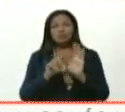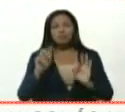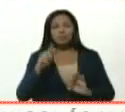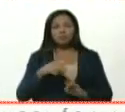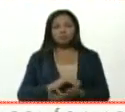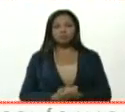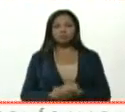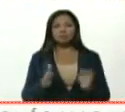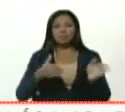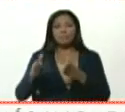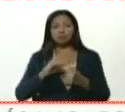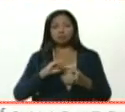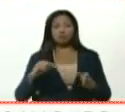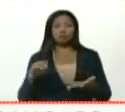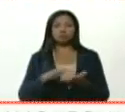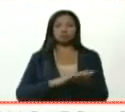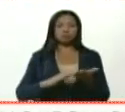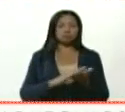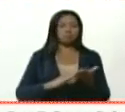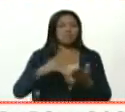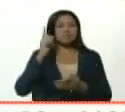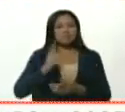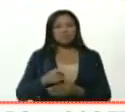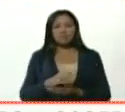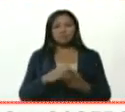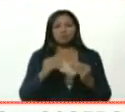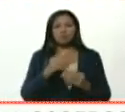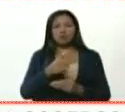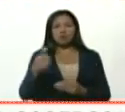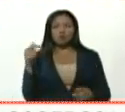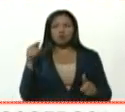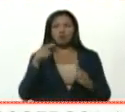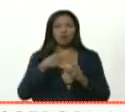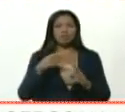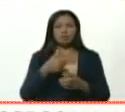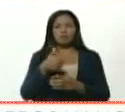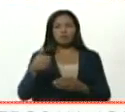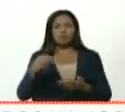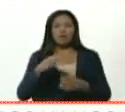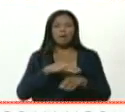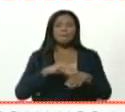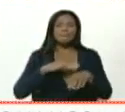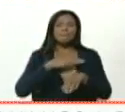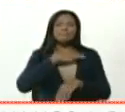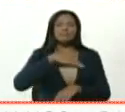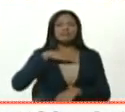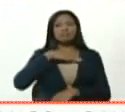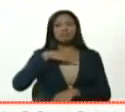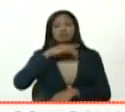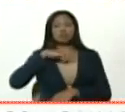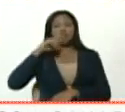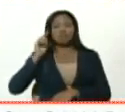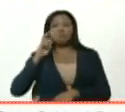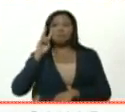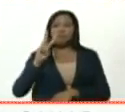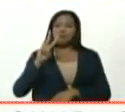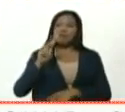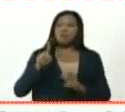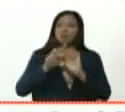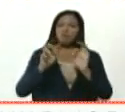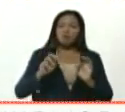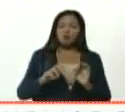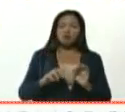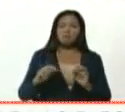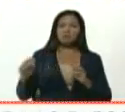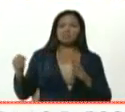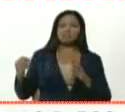En marzo tenemos que consolidar todos estos objetivos, todas estas misiones. Tenemos que visualizar las